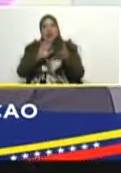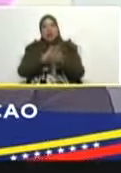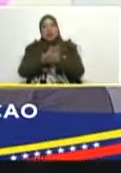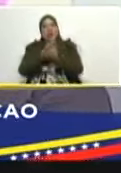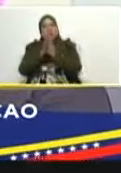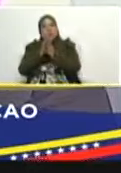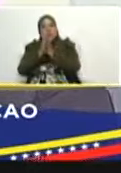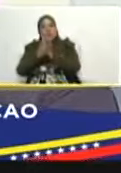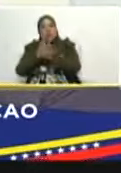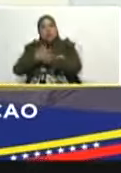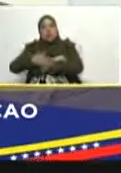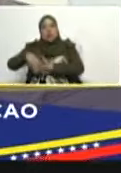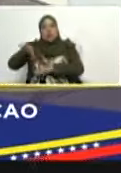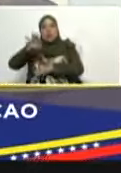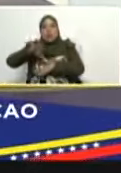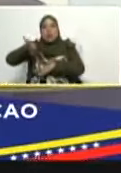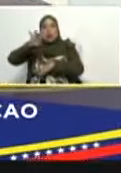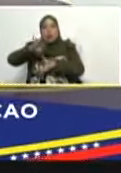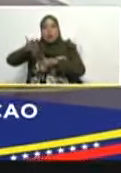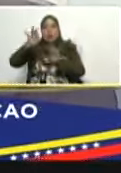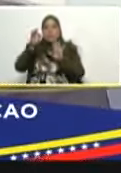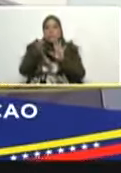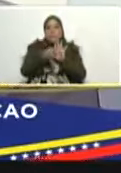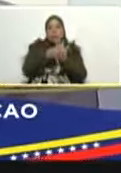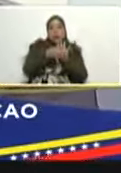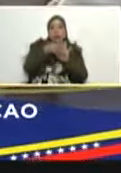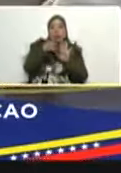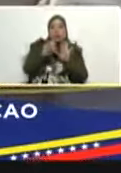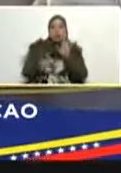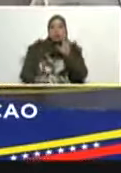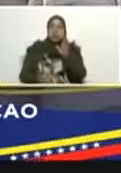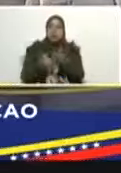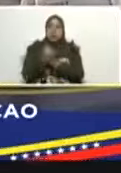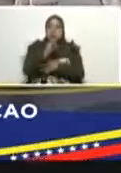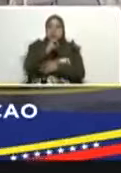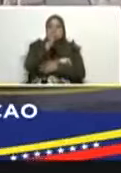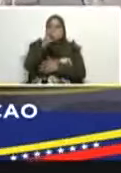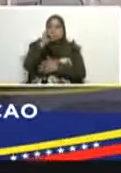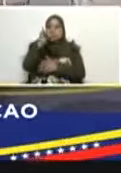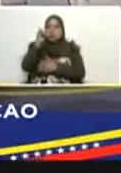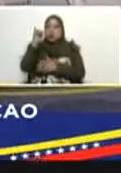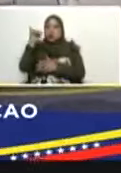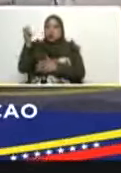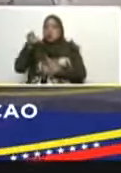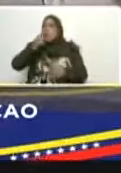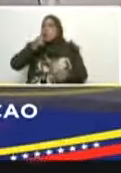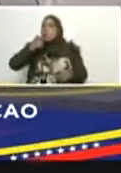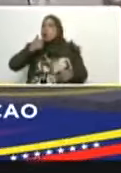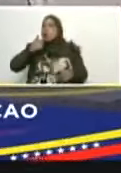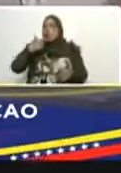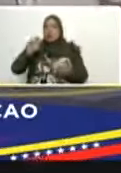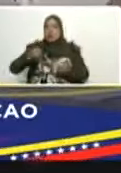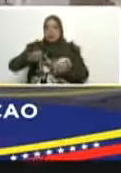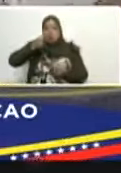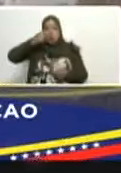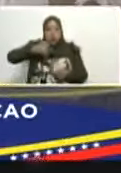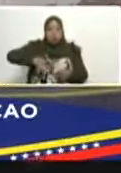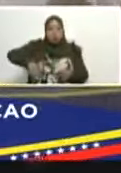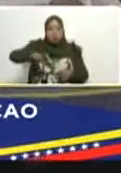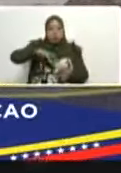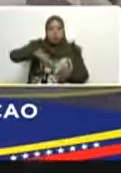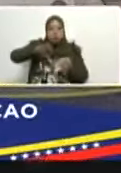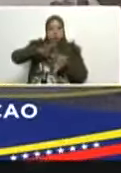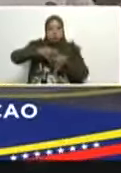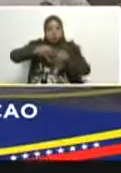la palometa peluda y tenemos un cajigal, un paria, un yaguaraparo, un